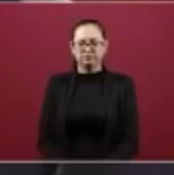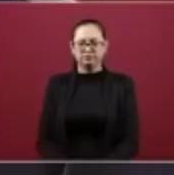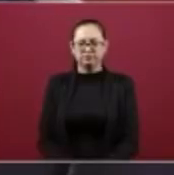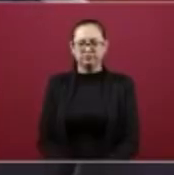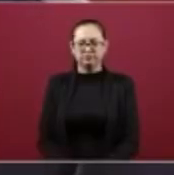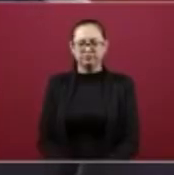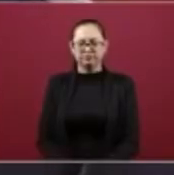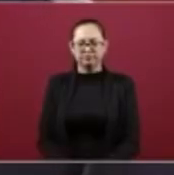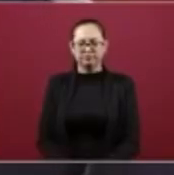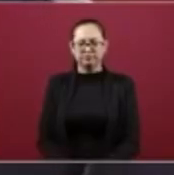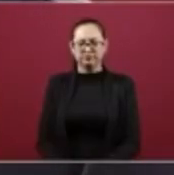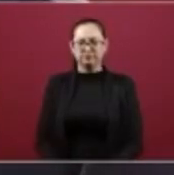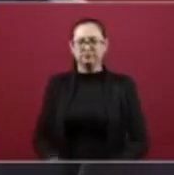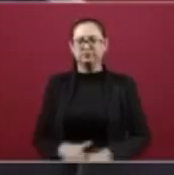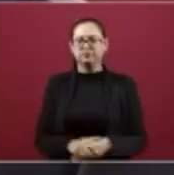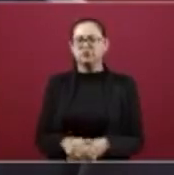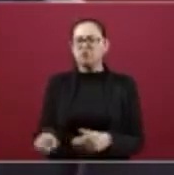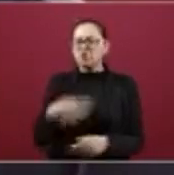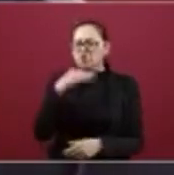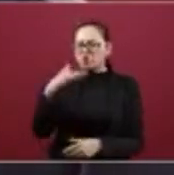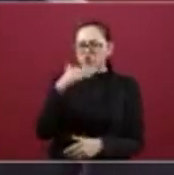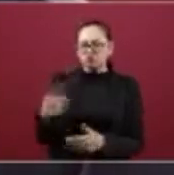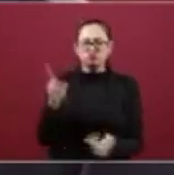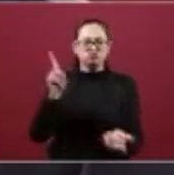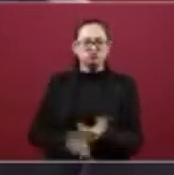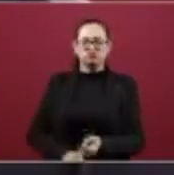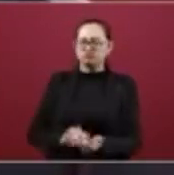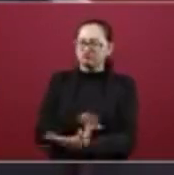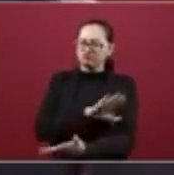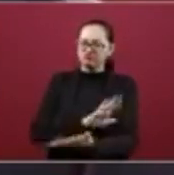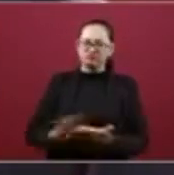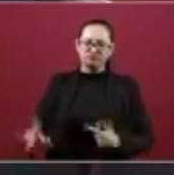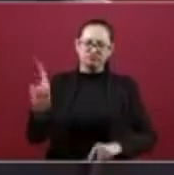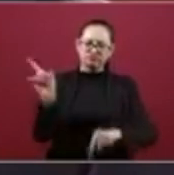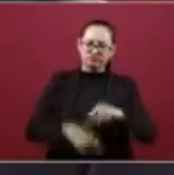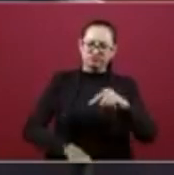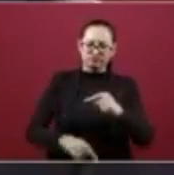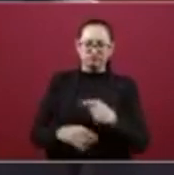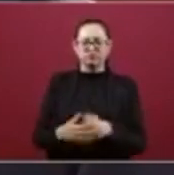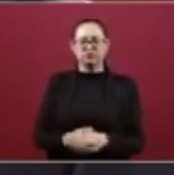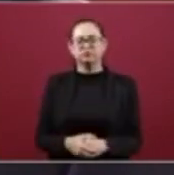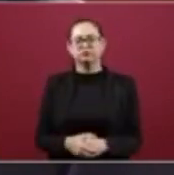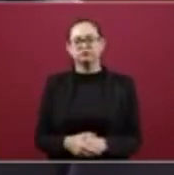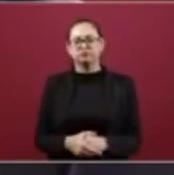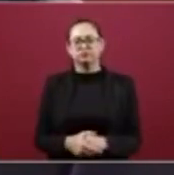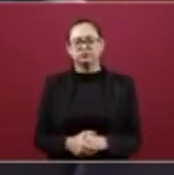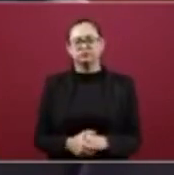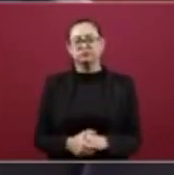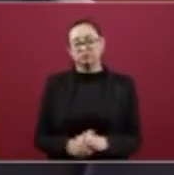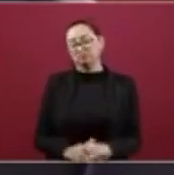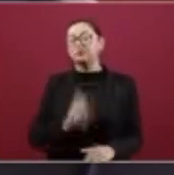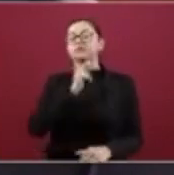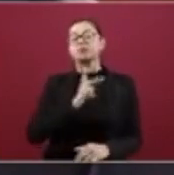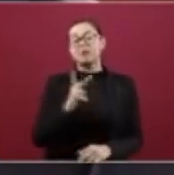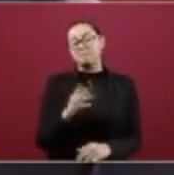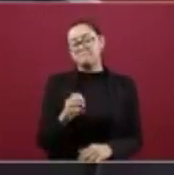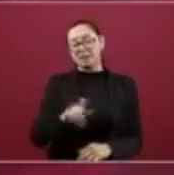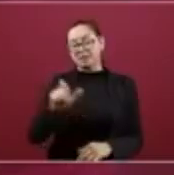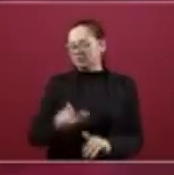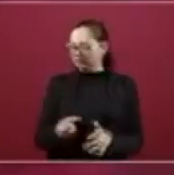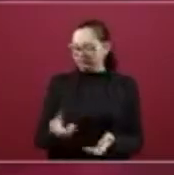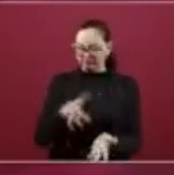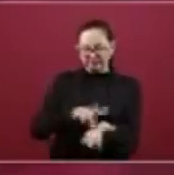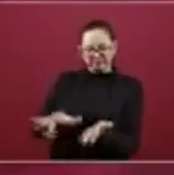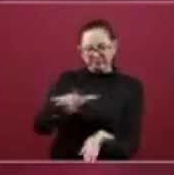con la corrupción. Entonces, vamos al fortalecimiento de Pemex, es